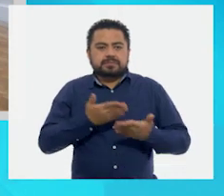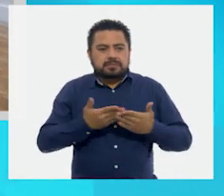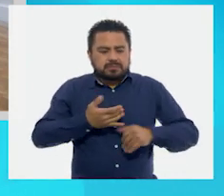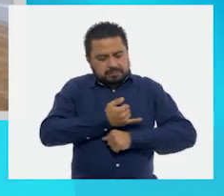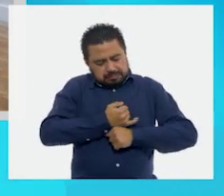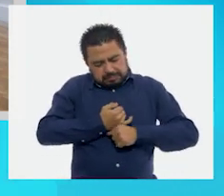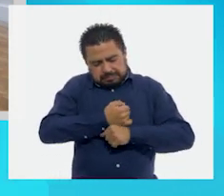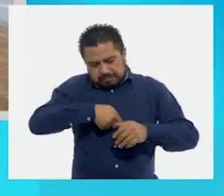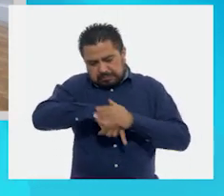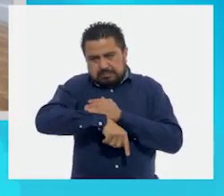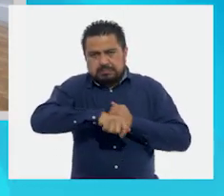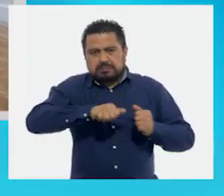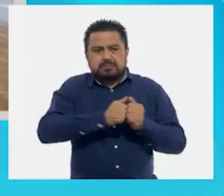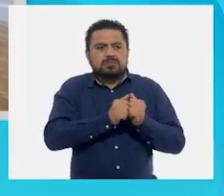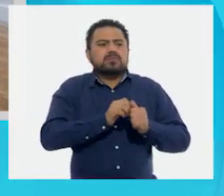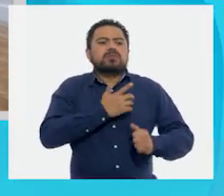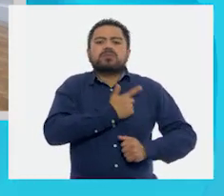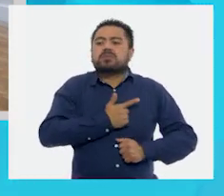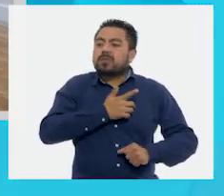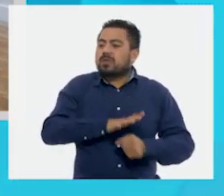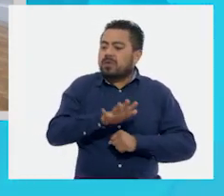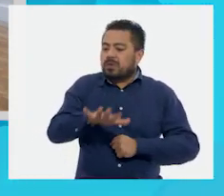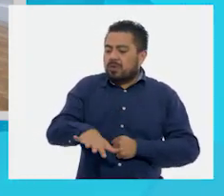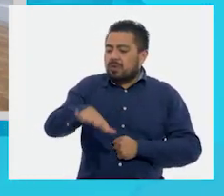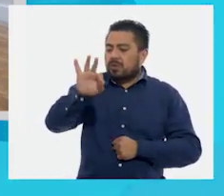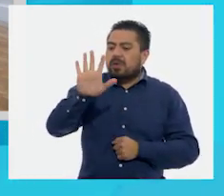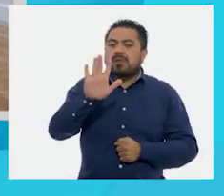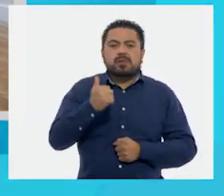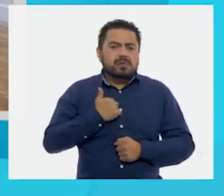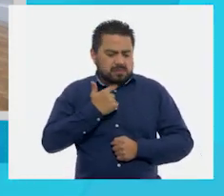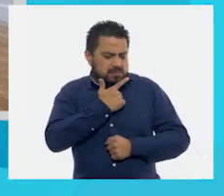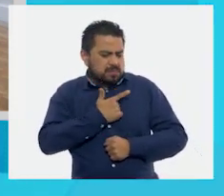exploremos. ¿Cuál te gustaría, Alexia? Me gustaría